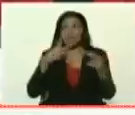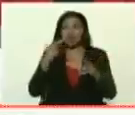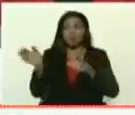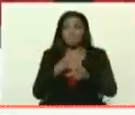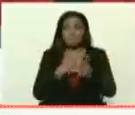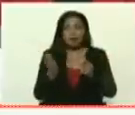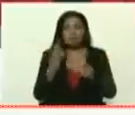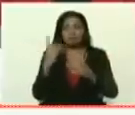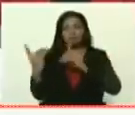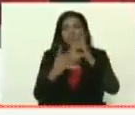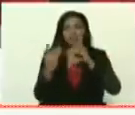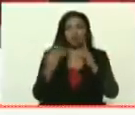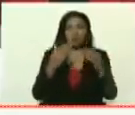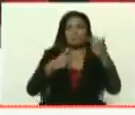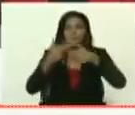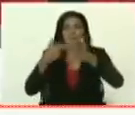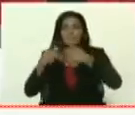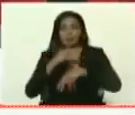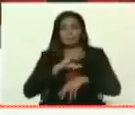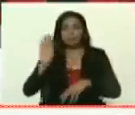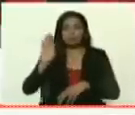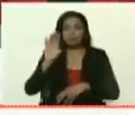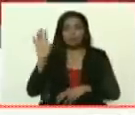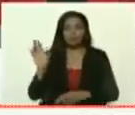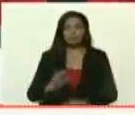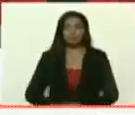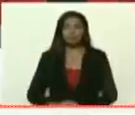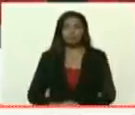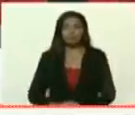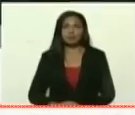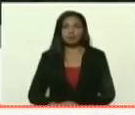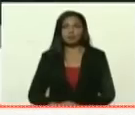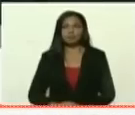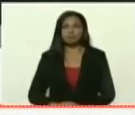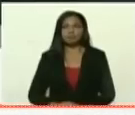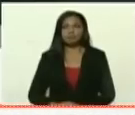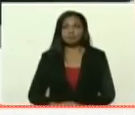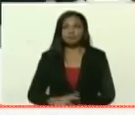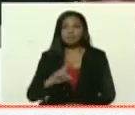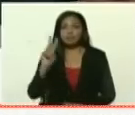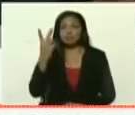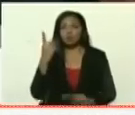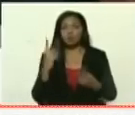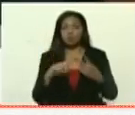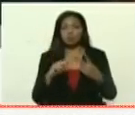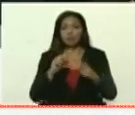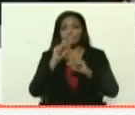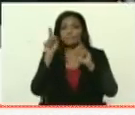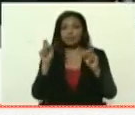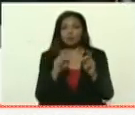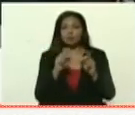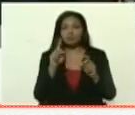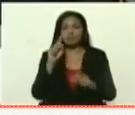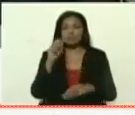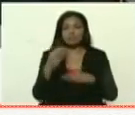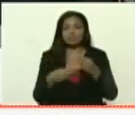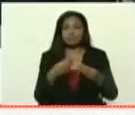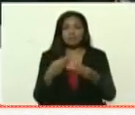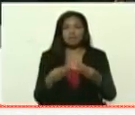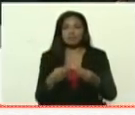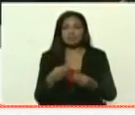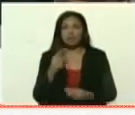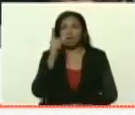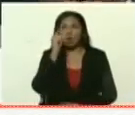del diálogo constructivo para Venezuela. Bien, la segunda pregunta, señor presidente, la realiza